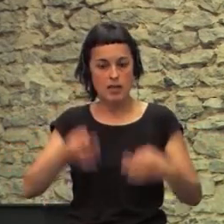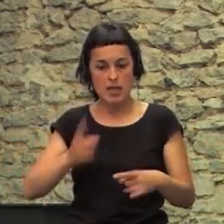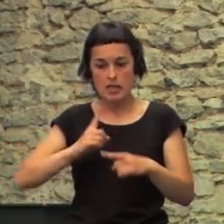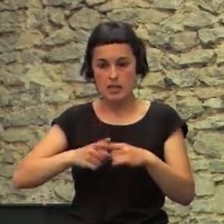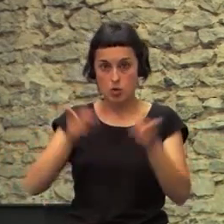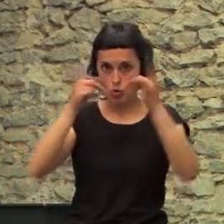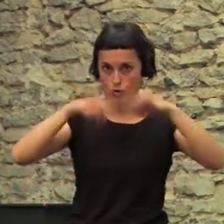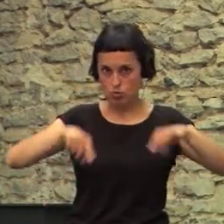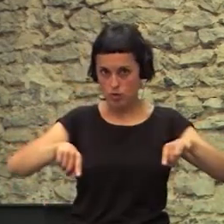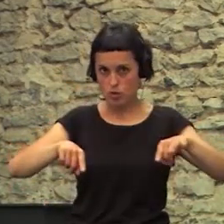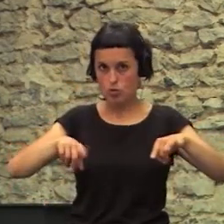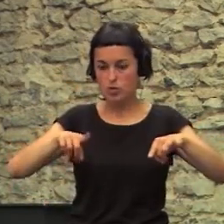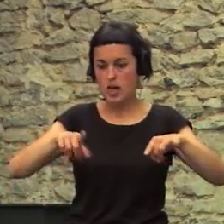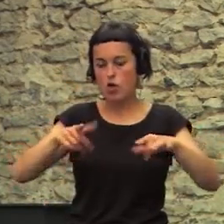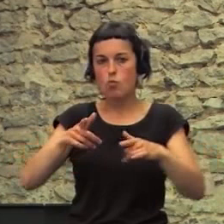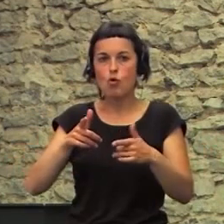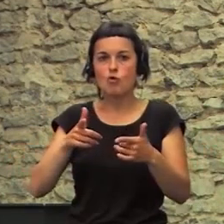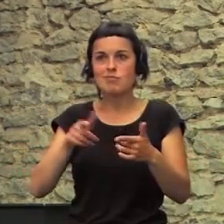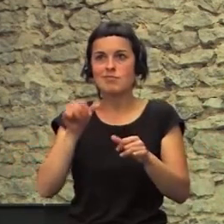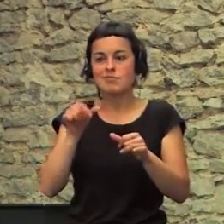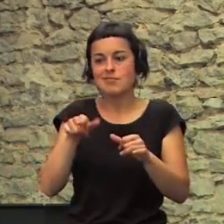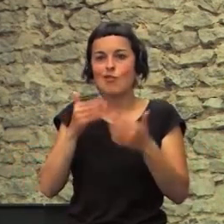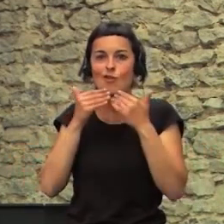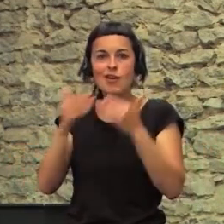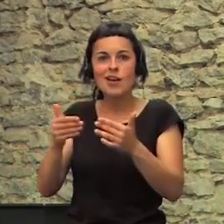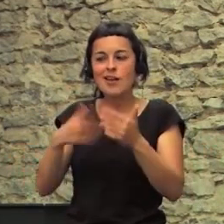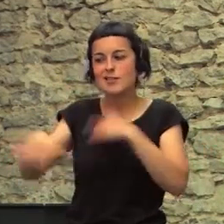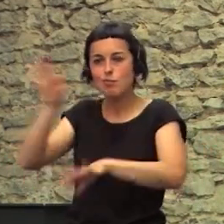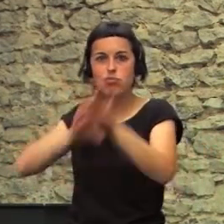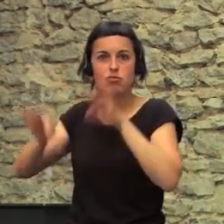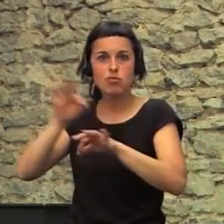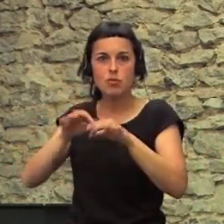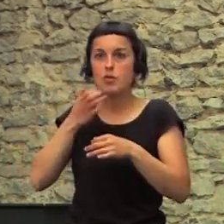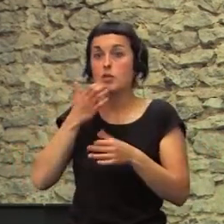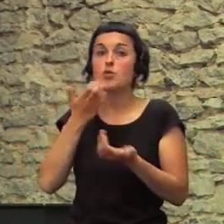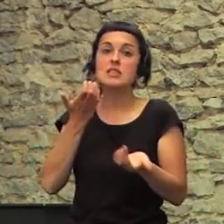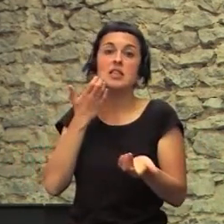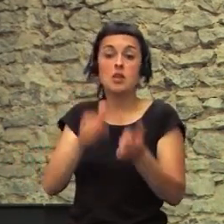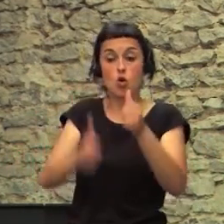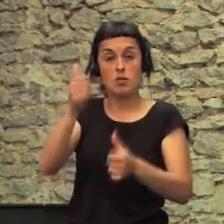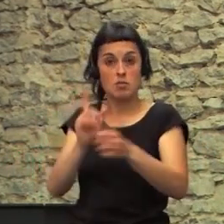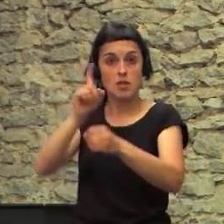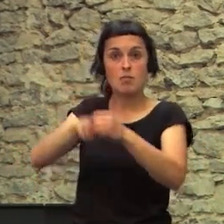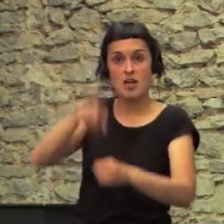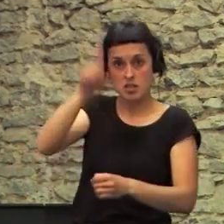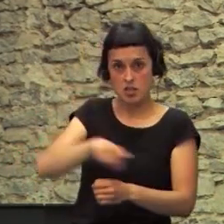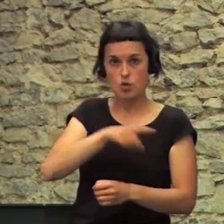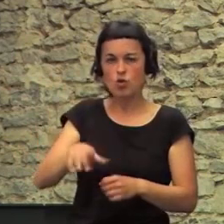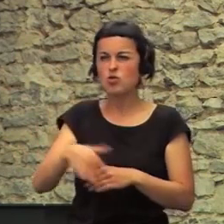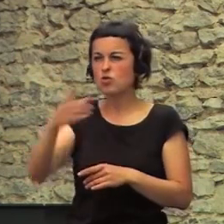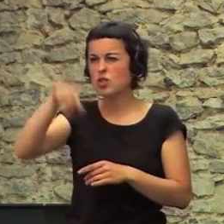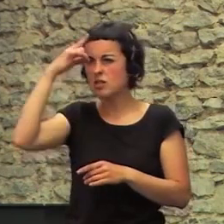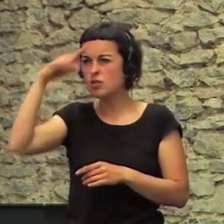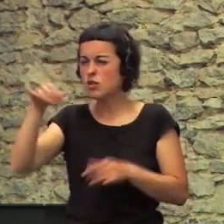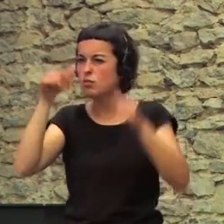60 la que ha liderado, ¿no?, la toma de decisiones con respecto a si se podía competir o no, no sé si habréis escuchado los